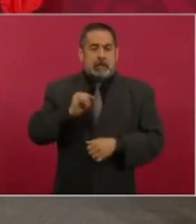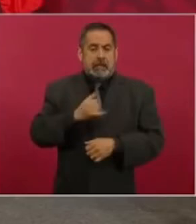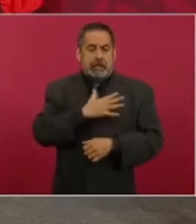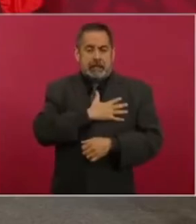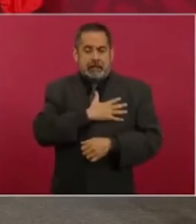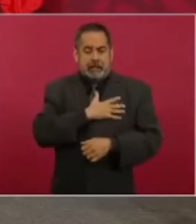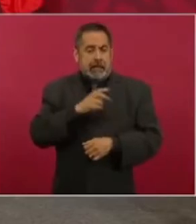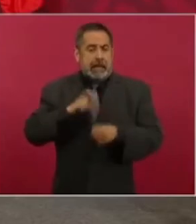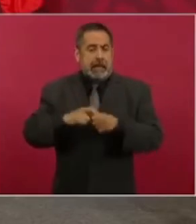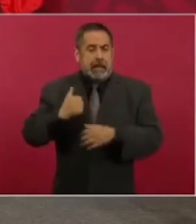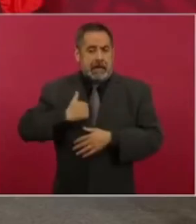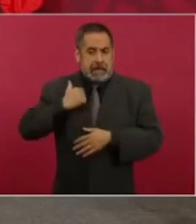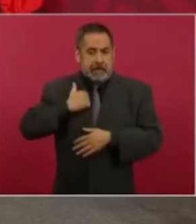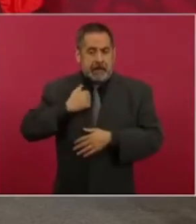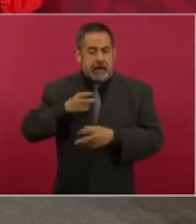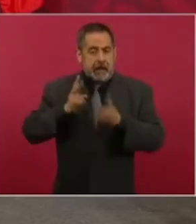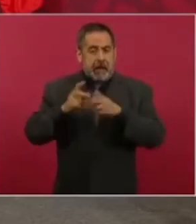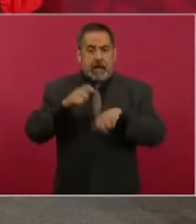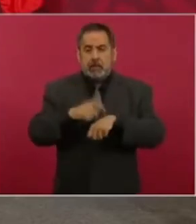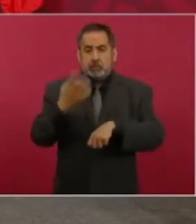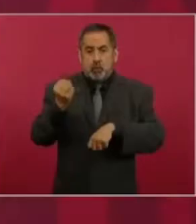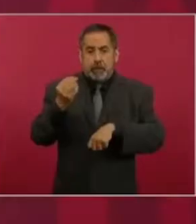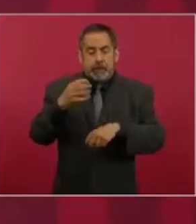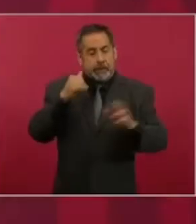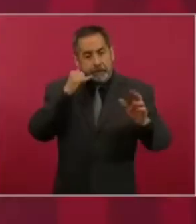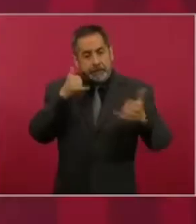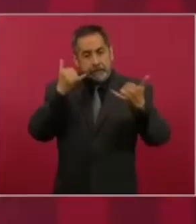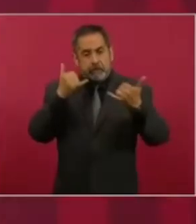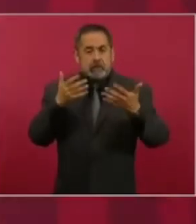Canadá a las 9.